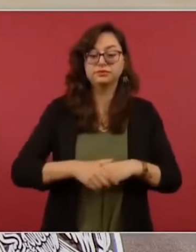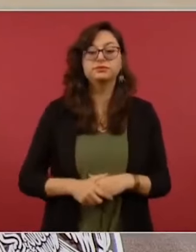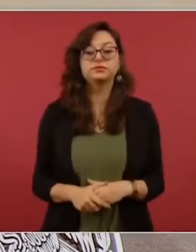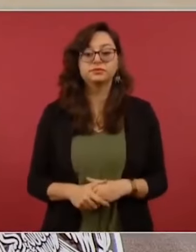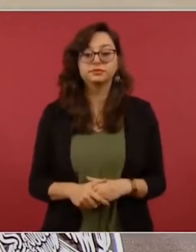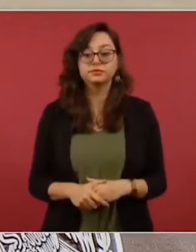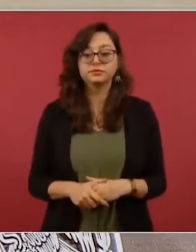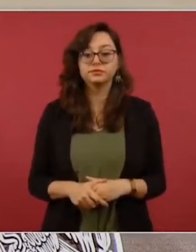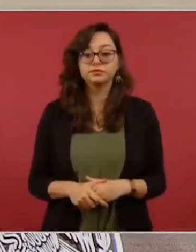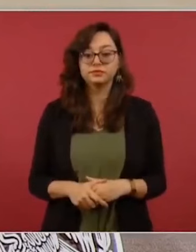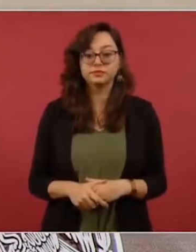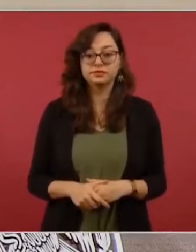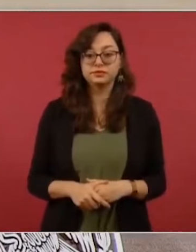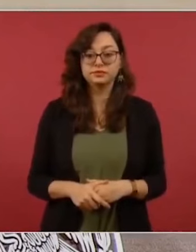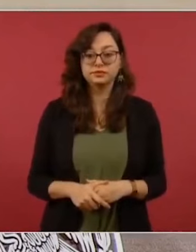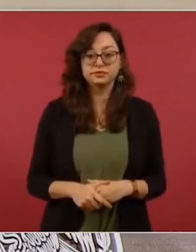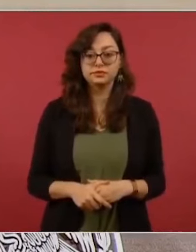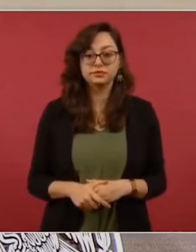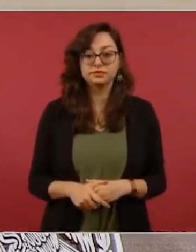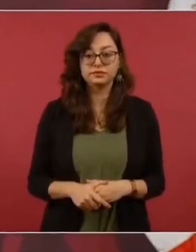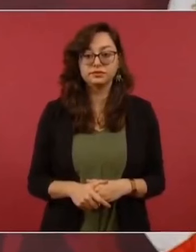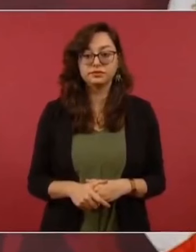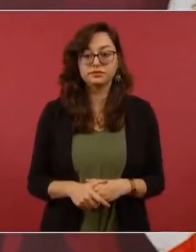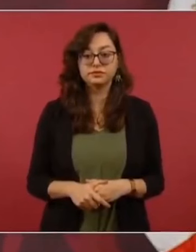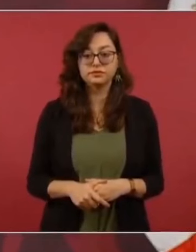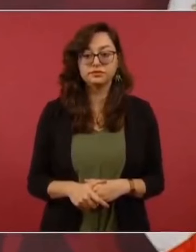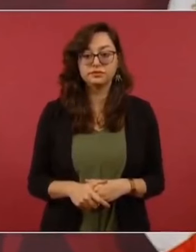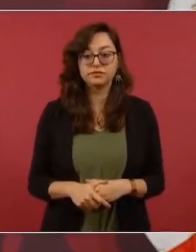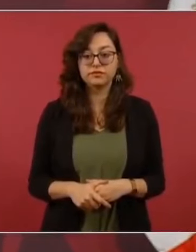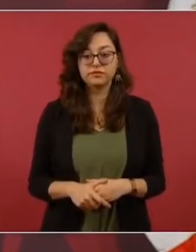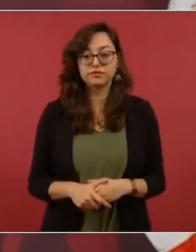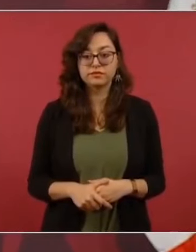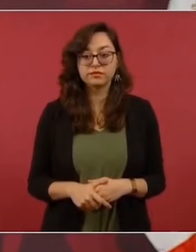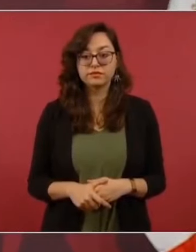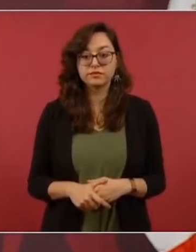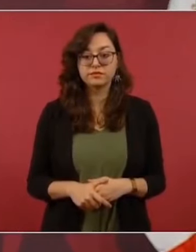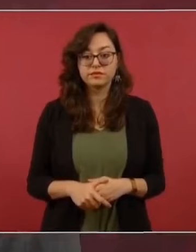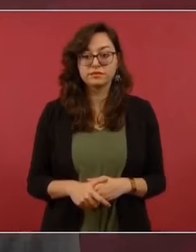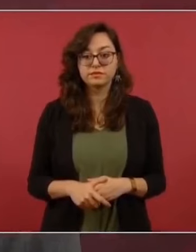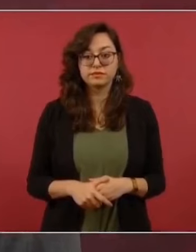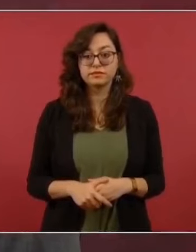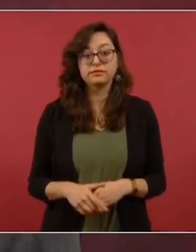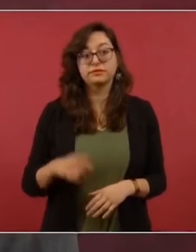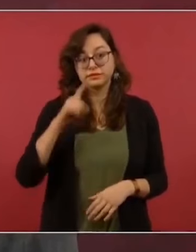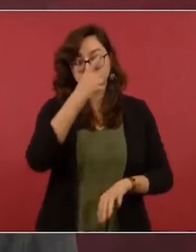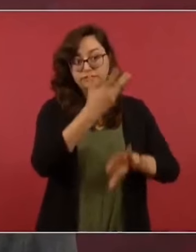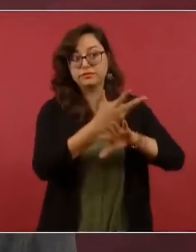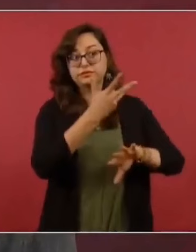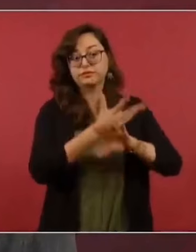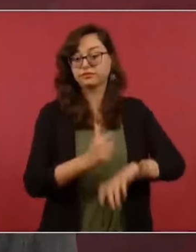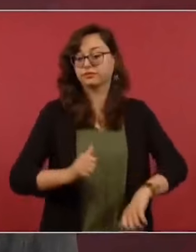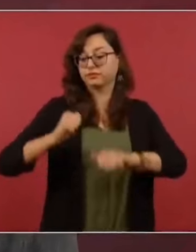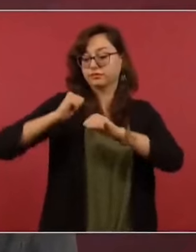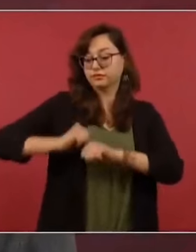¿Cuáles eran sus vínculos con las autoridades de Estados Unidos?